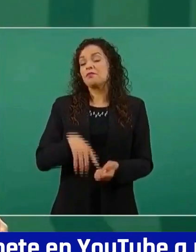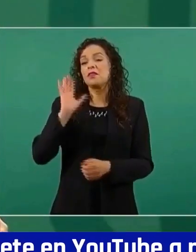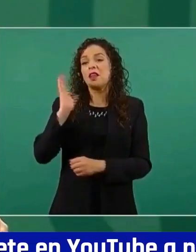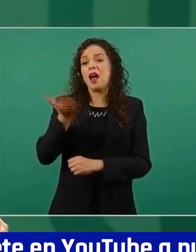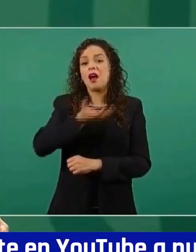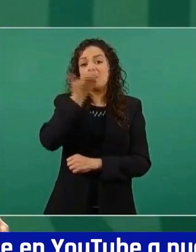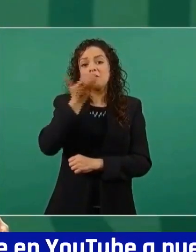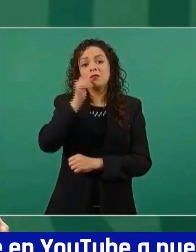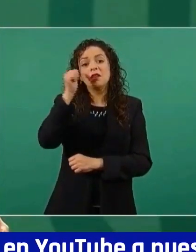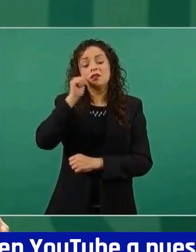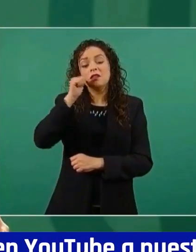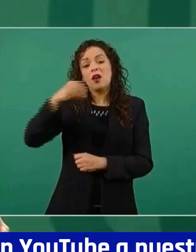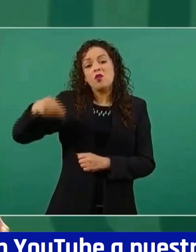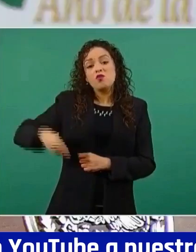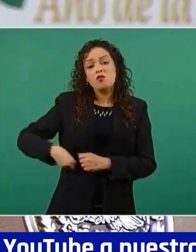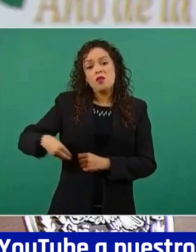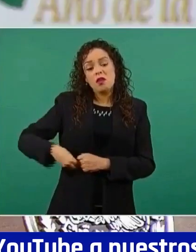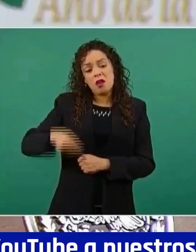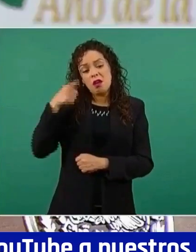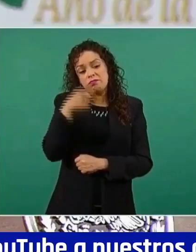la austeridad.